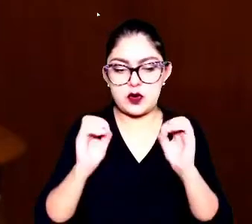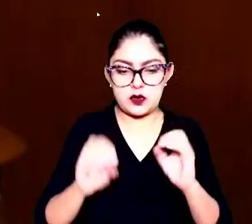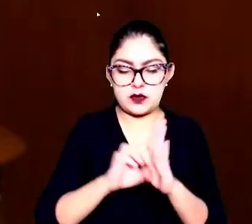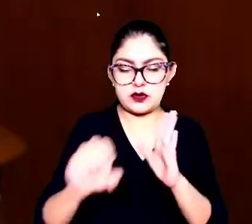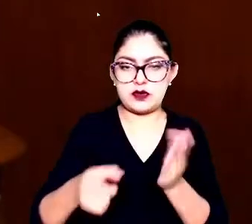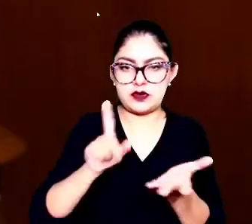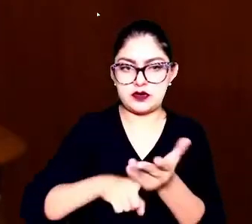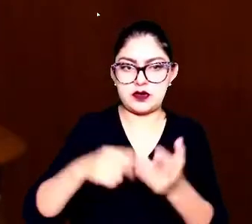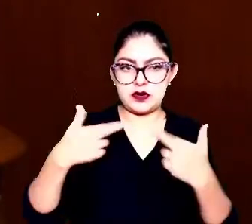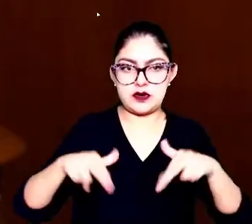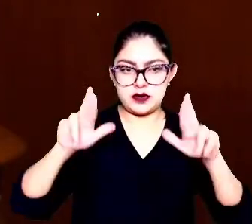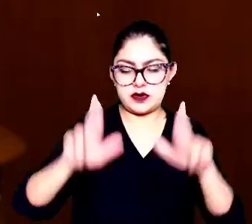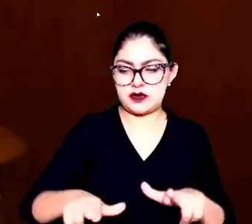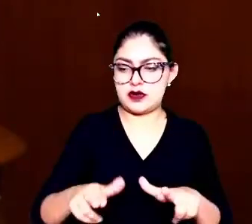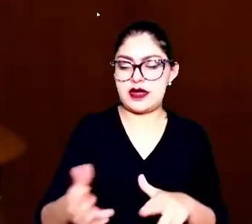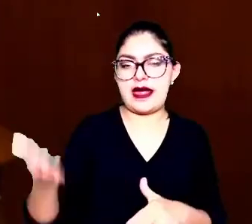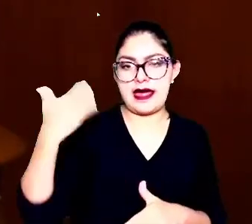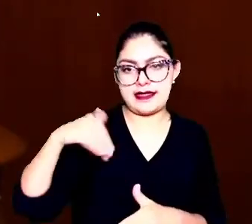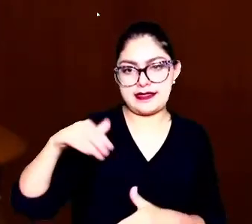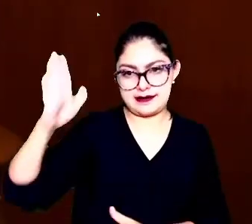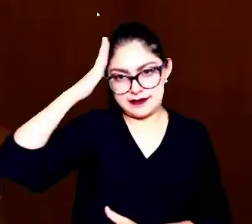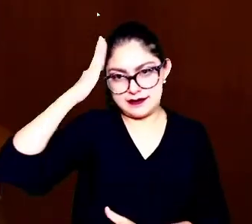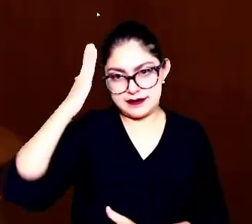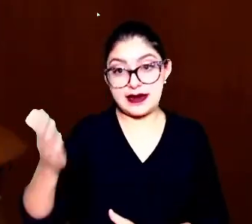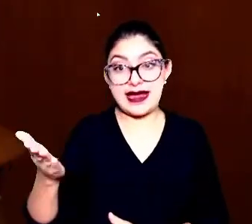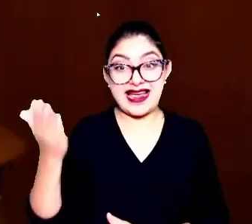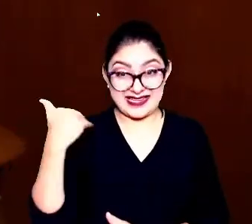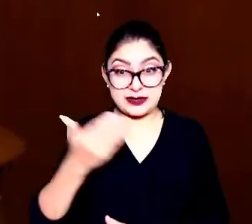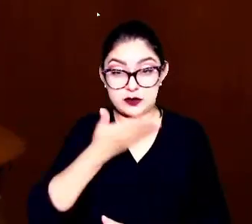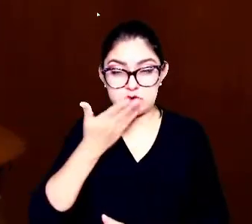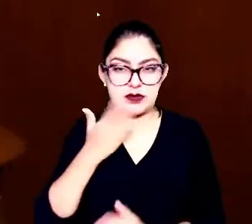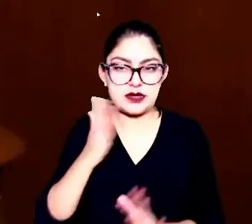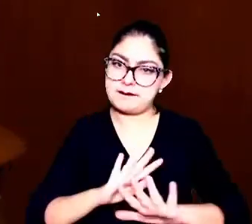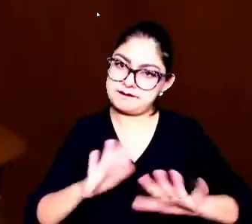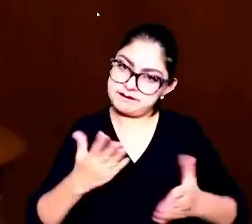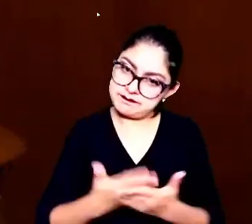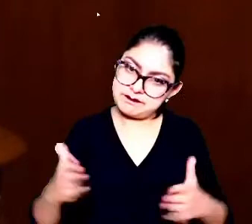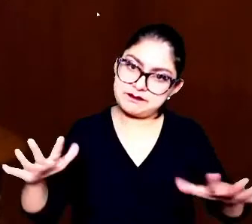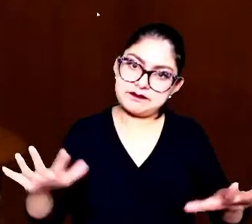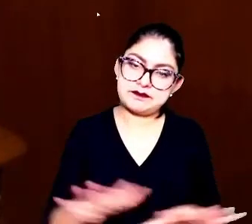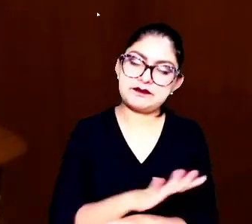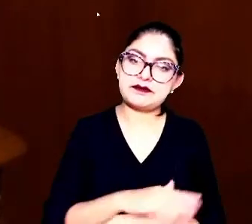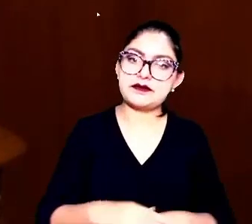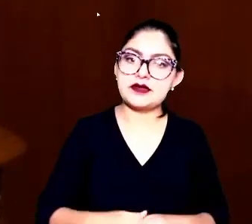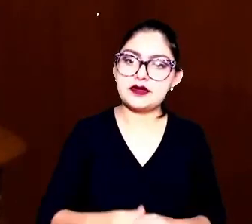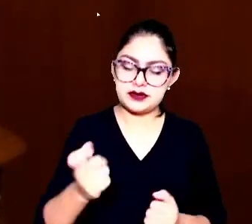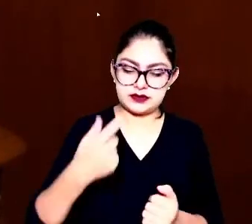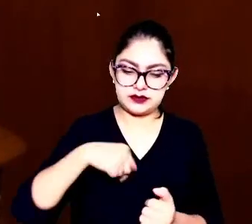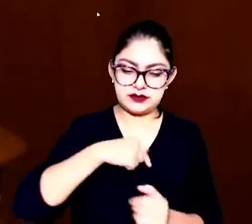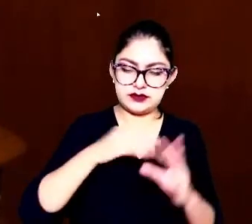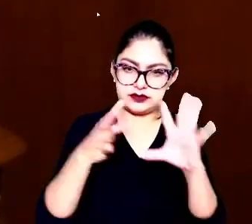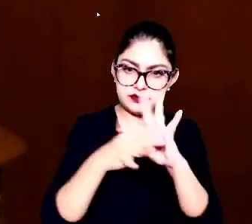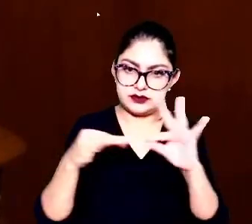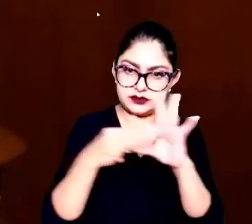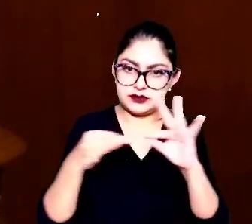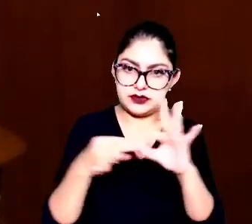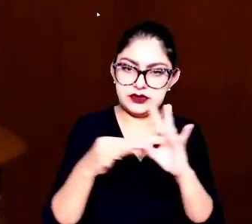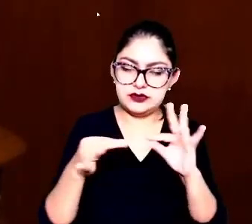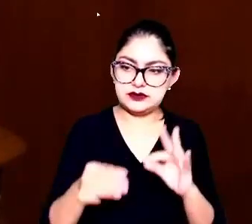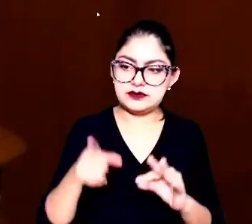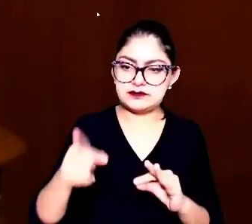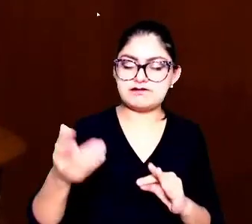sucedía anteriormente en relación a estos señalamientos que hasta entonces a nivel Federal